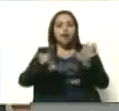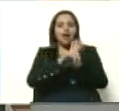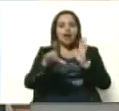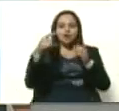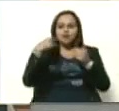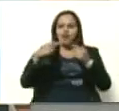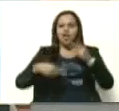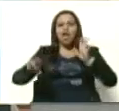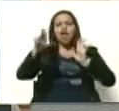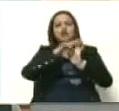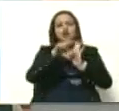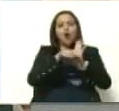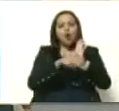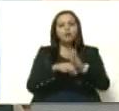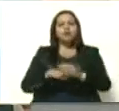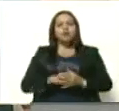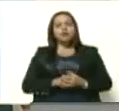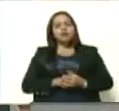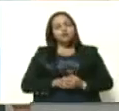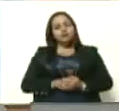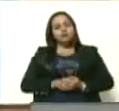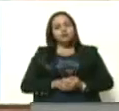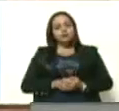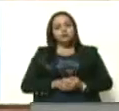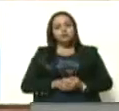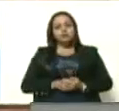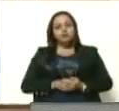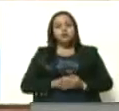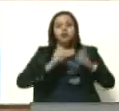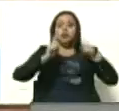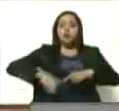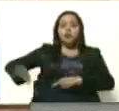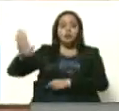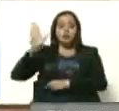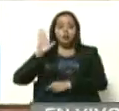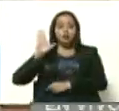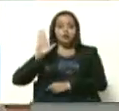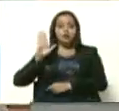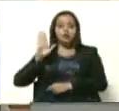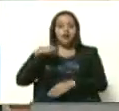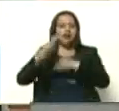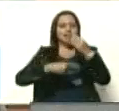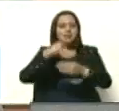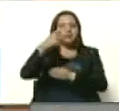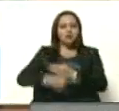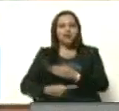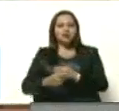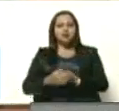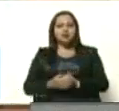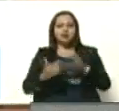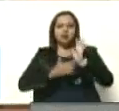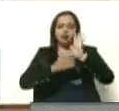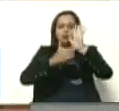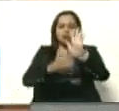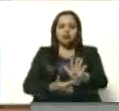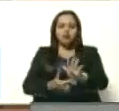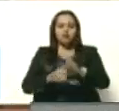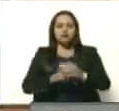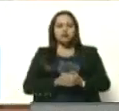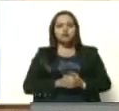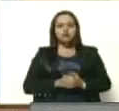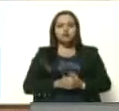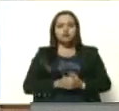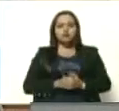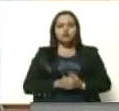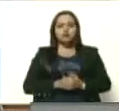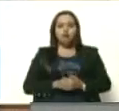las normas, y juramos también cumplir con el programa que presentamos con ocasión